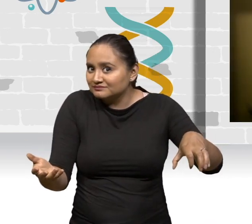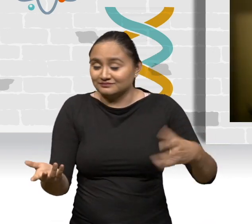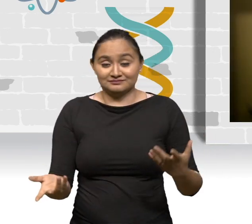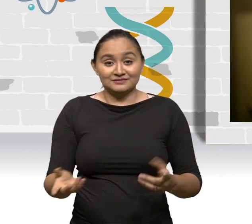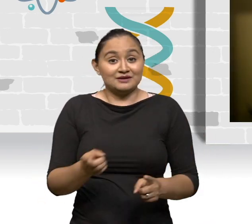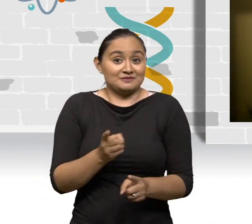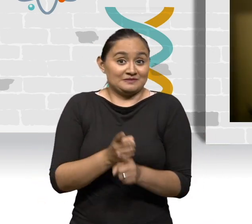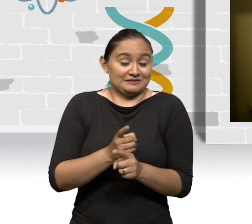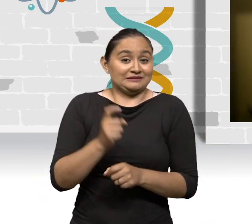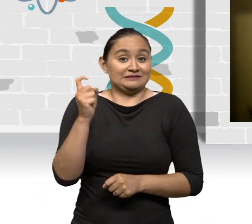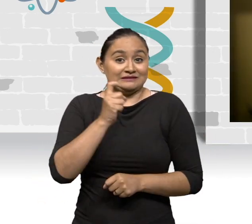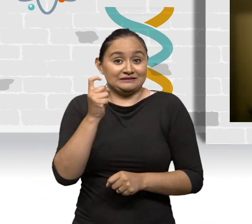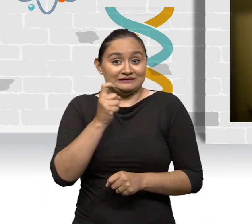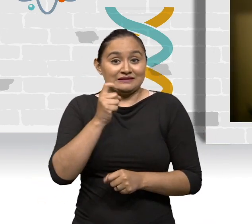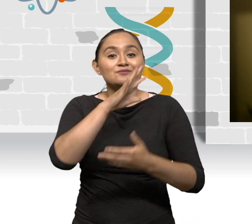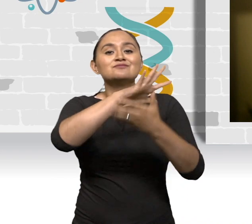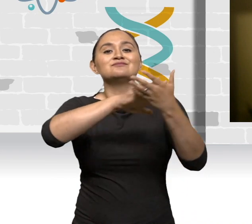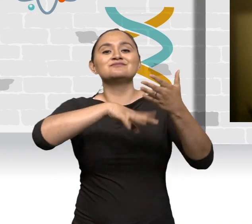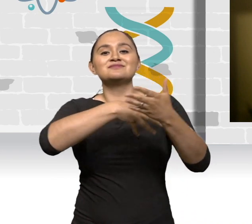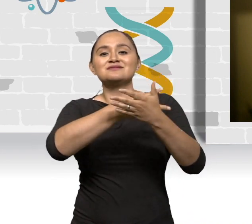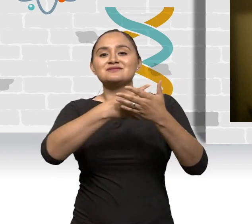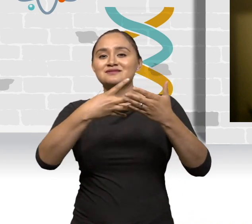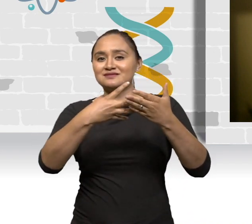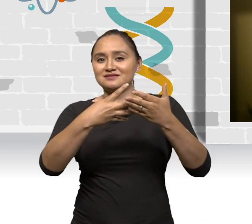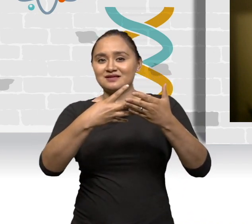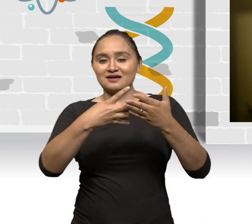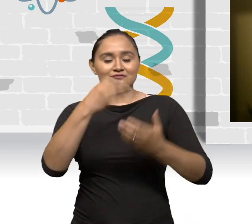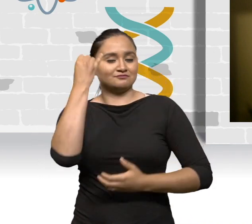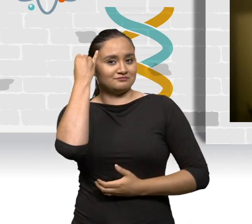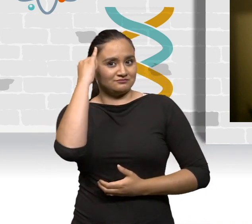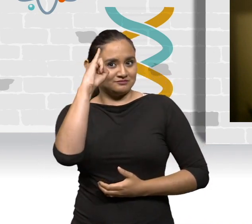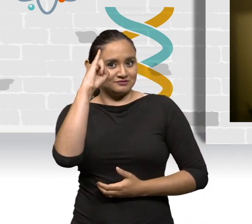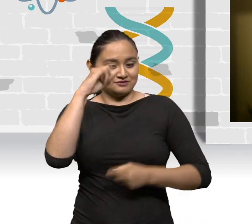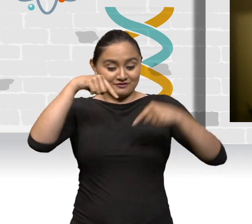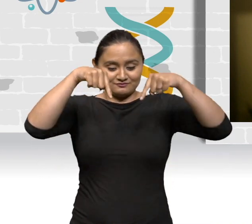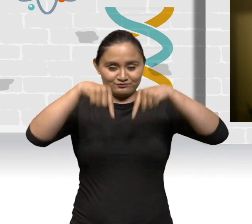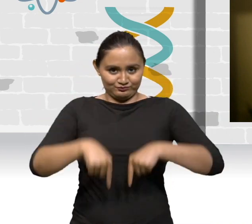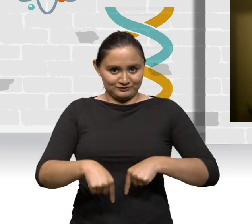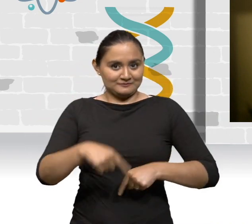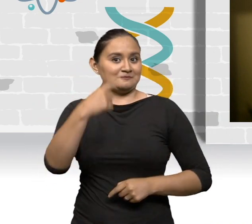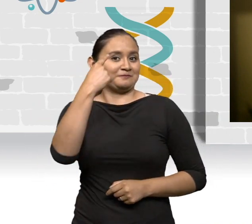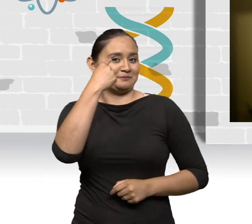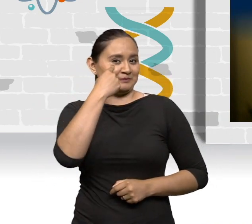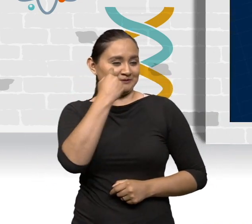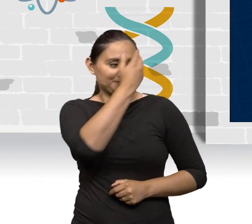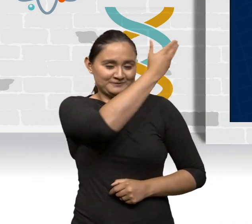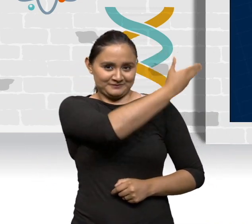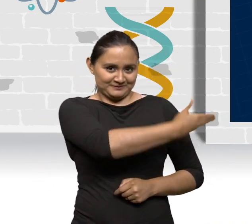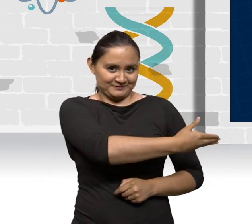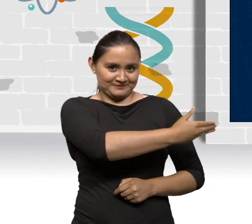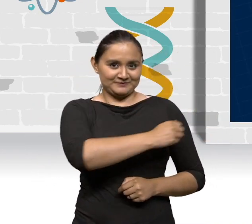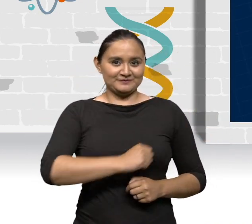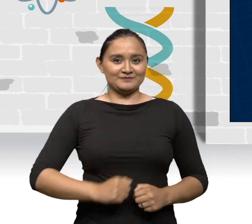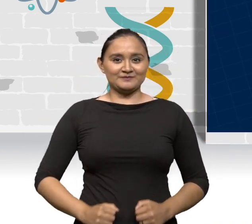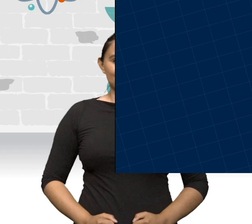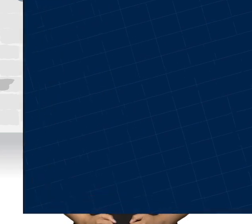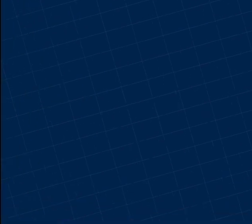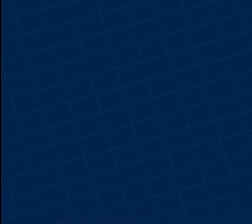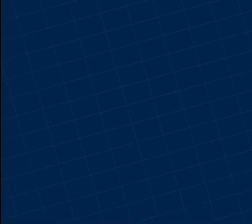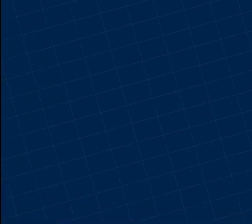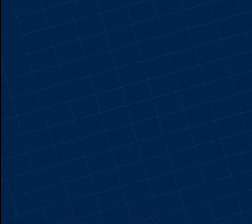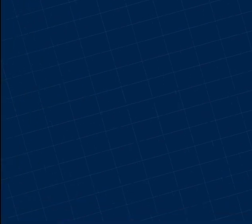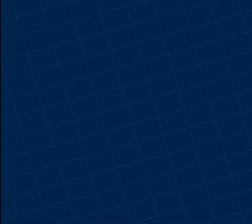tiempo. Para esto vamos a utilizar un plano de referencia y utilizaremos un plano cartesiano. El